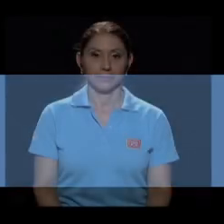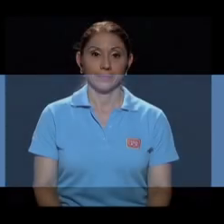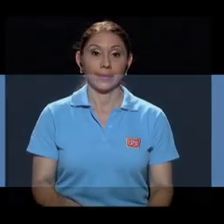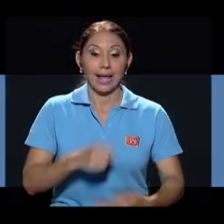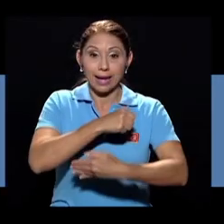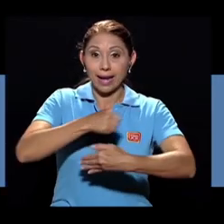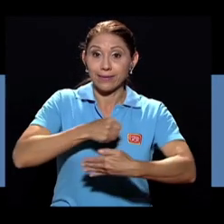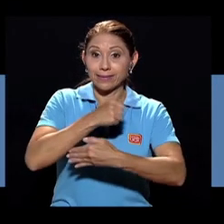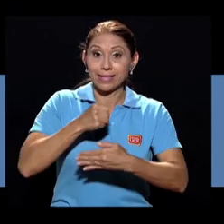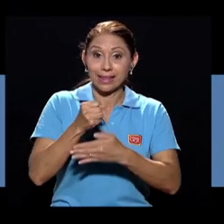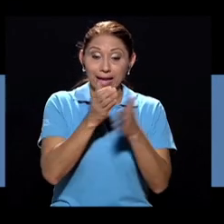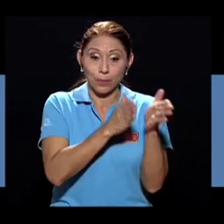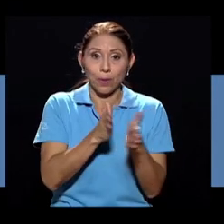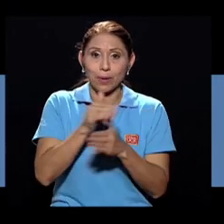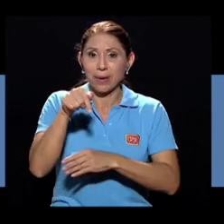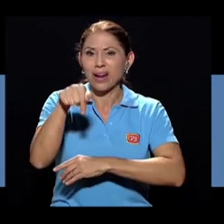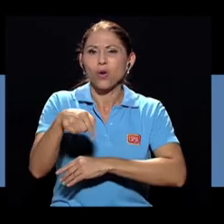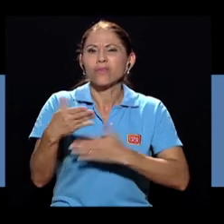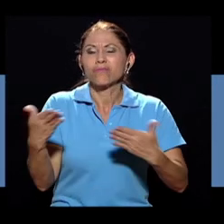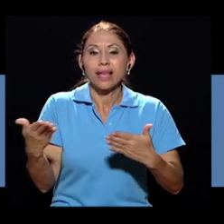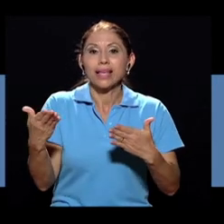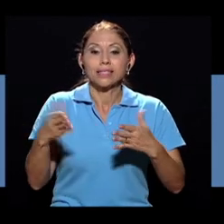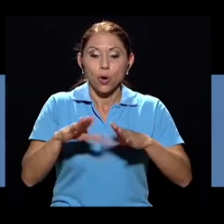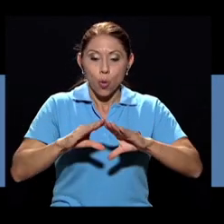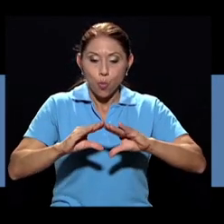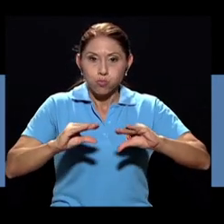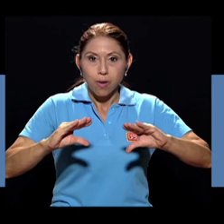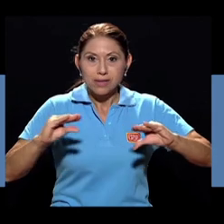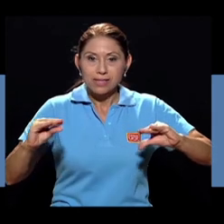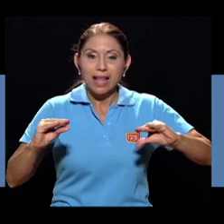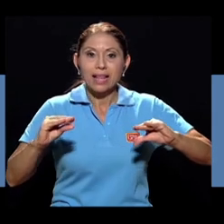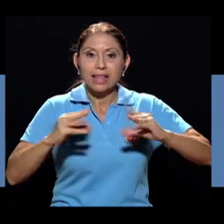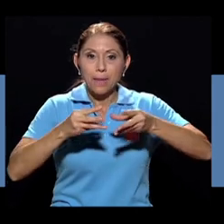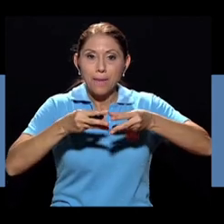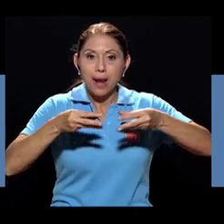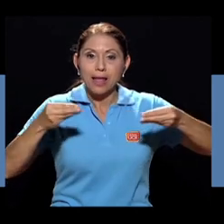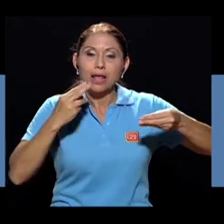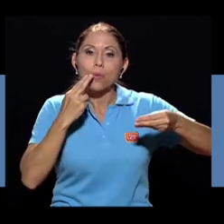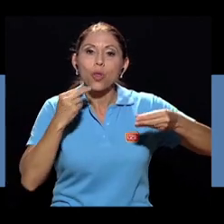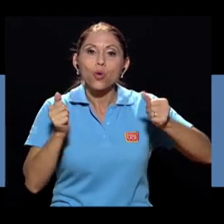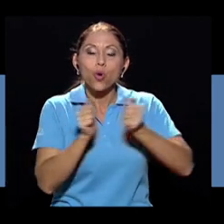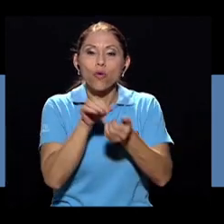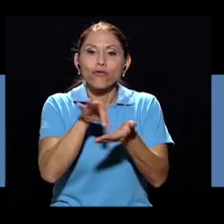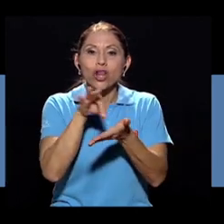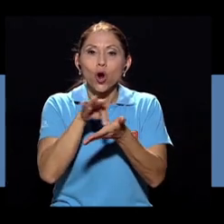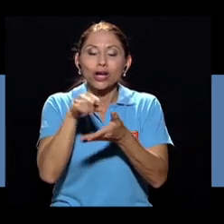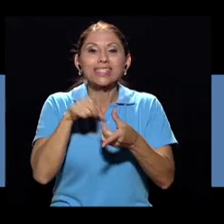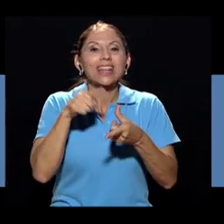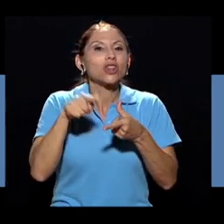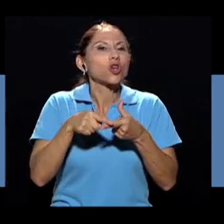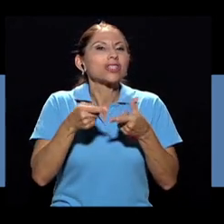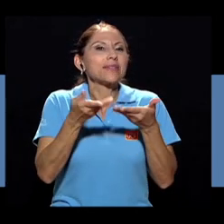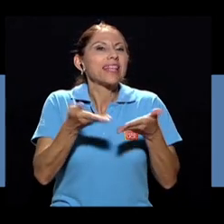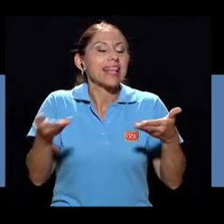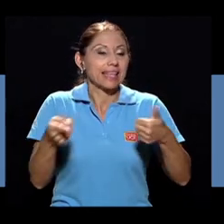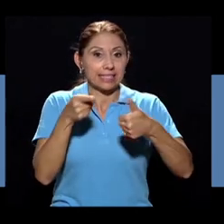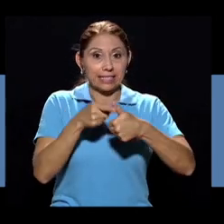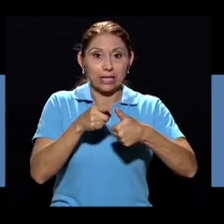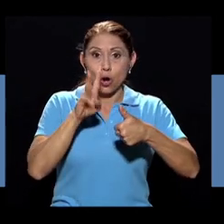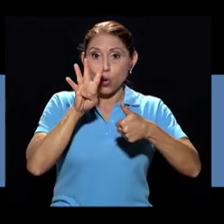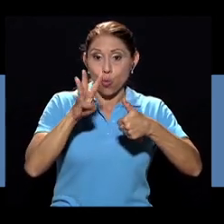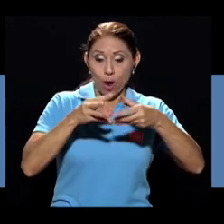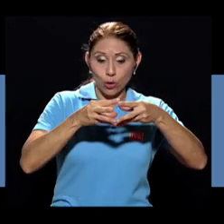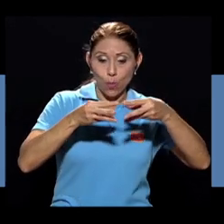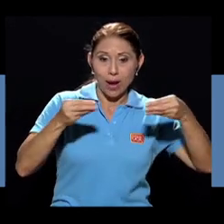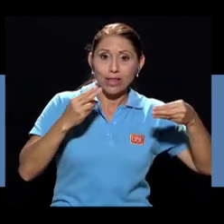La receta que les voy a preparar el día de hoy es un pastel de plátano maduro con frijoles. Entonces, los ingredientes son 4 plátanos